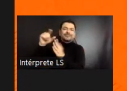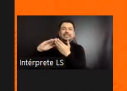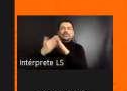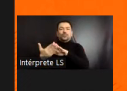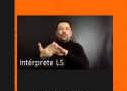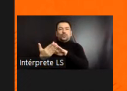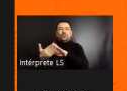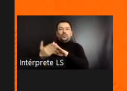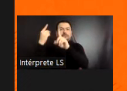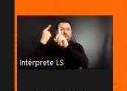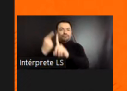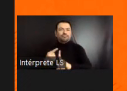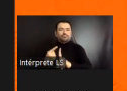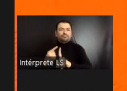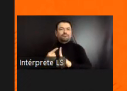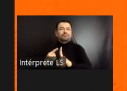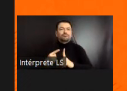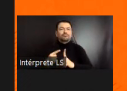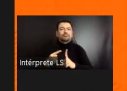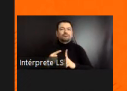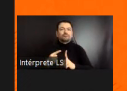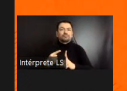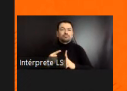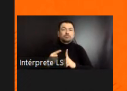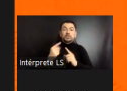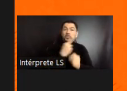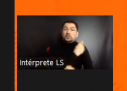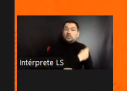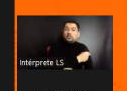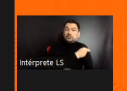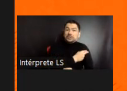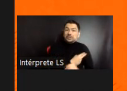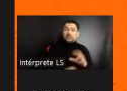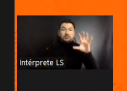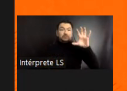militar que está por fuera del Ministerio de Salud. Es una visión tradicional.